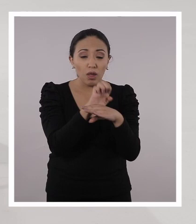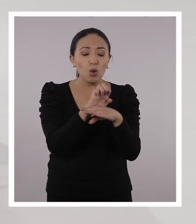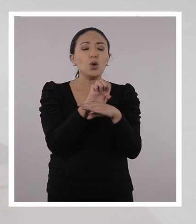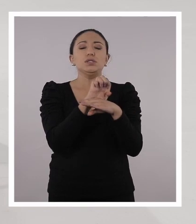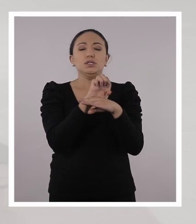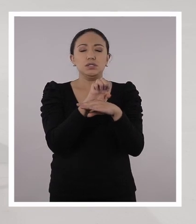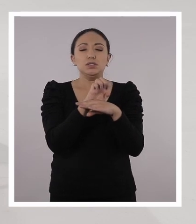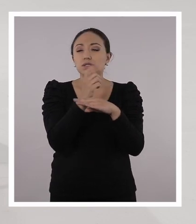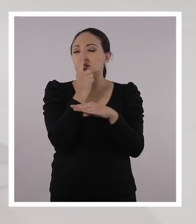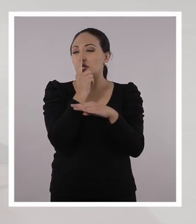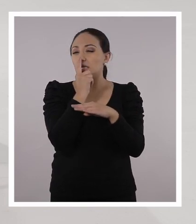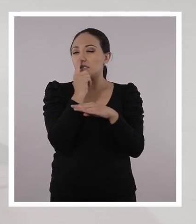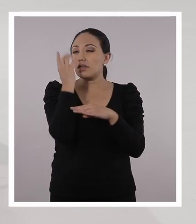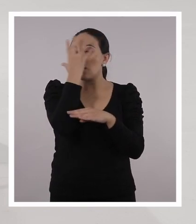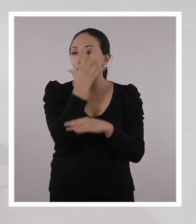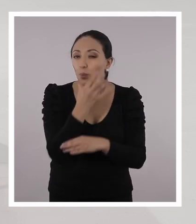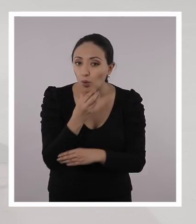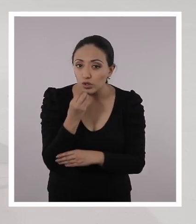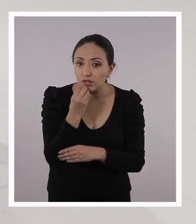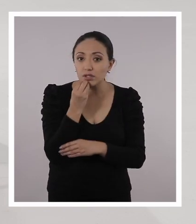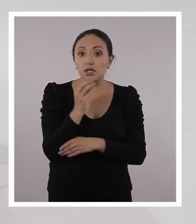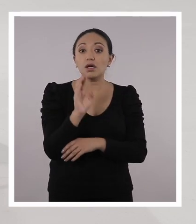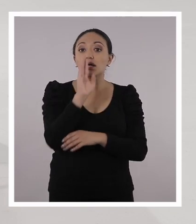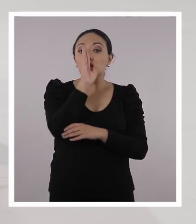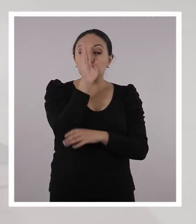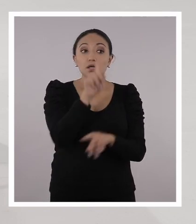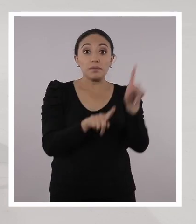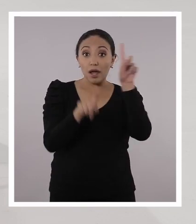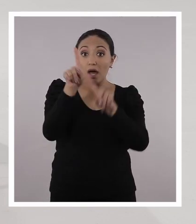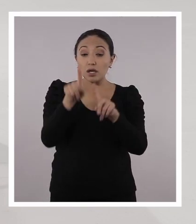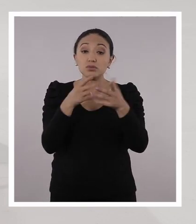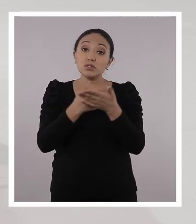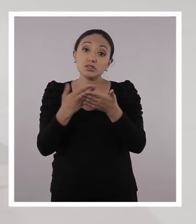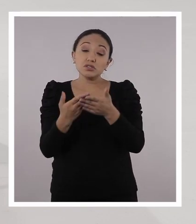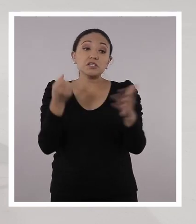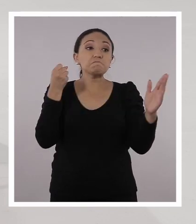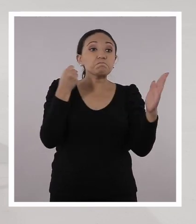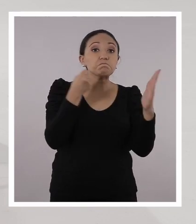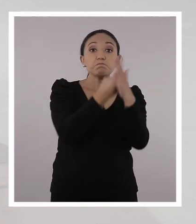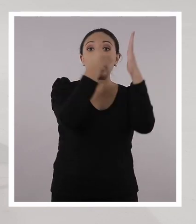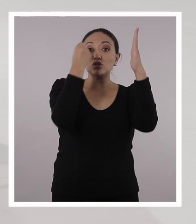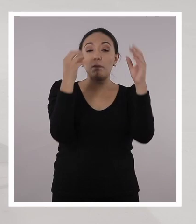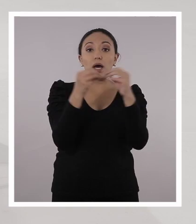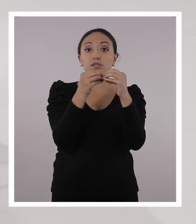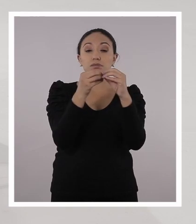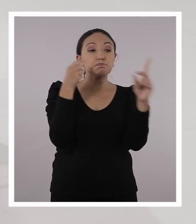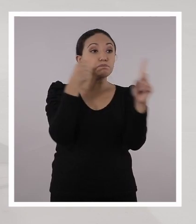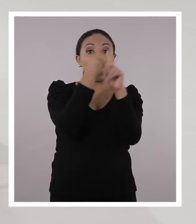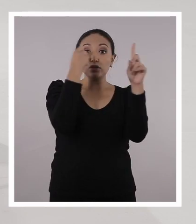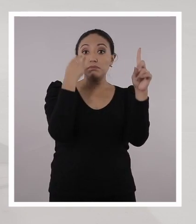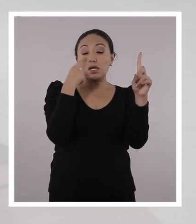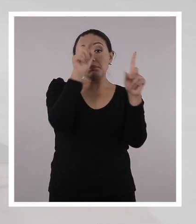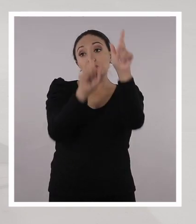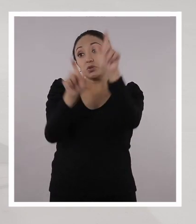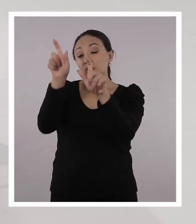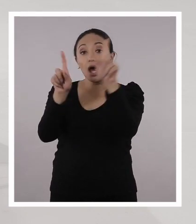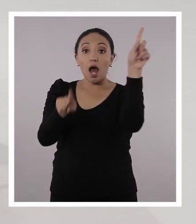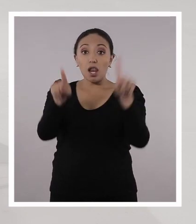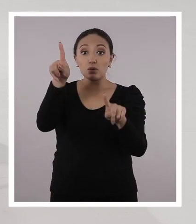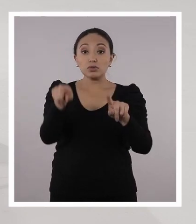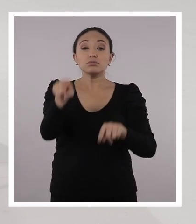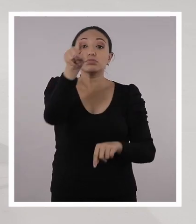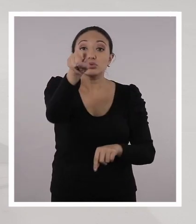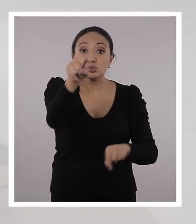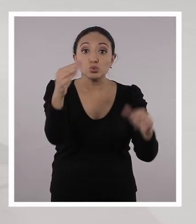historia del Ecuador es lindísima y todos tenemos algunos detalles que nos impactan más que otros. Pero yo estoy